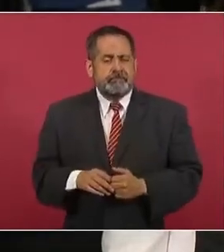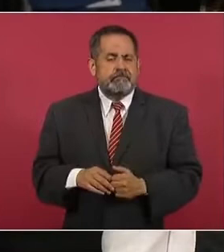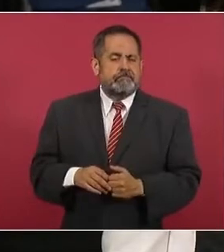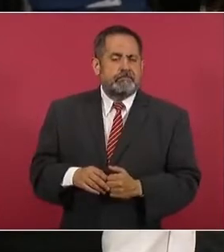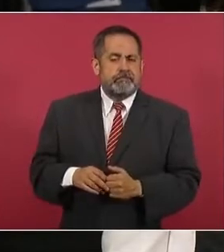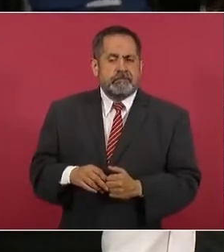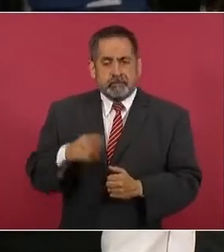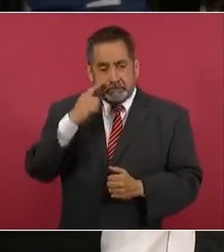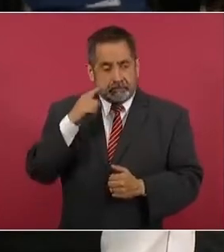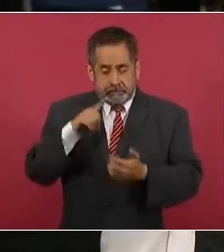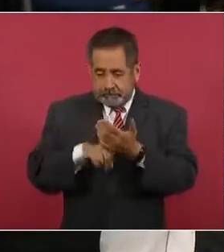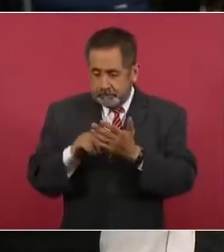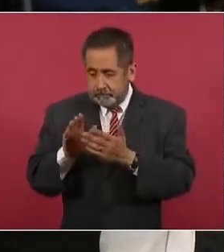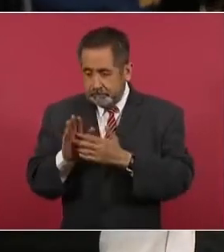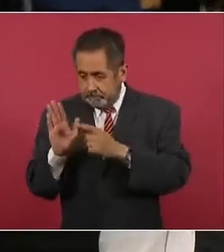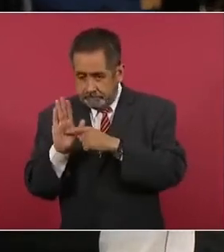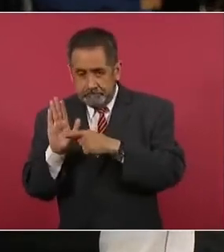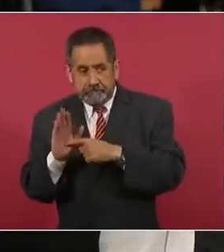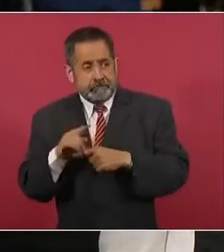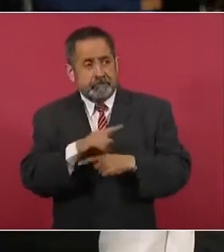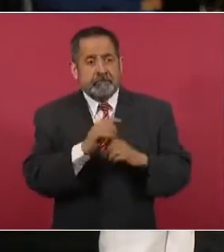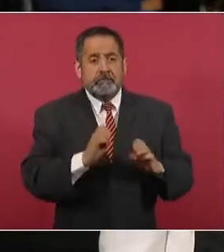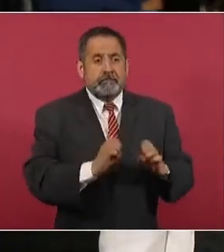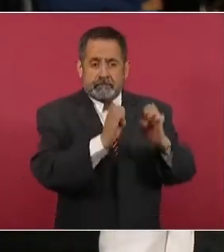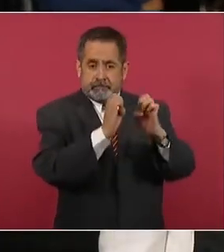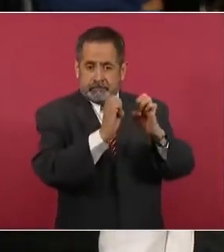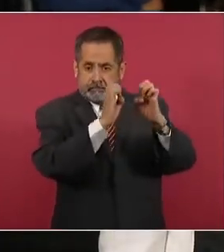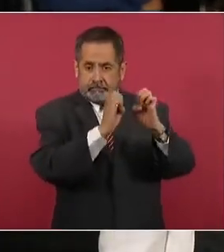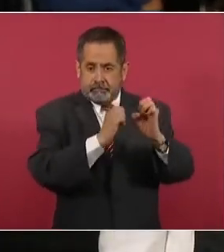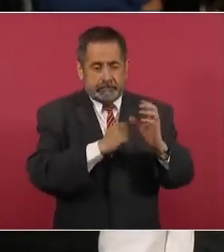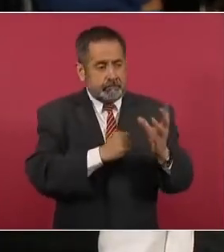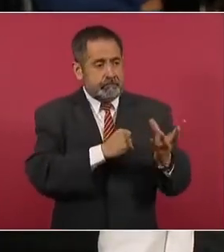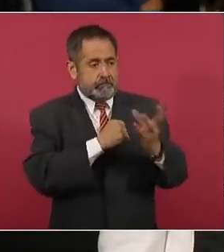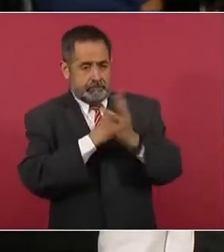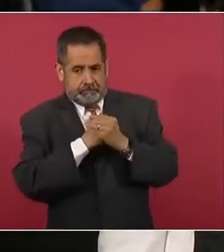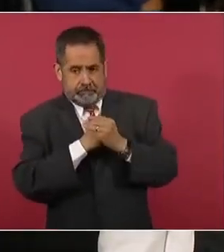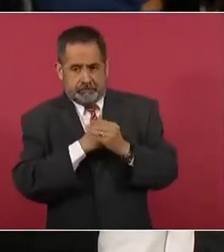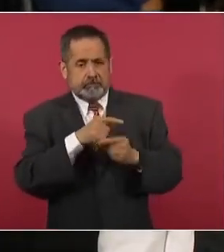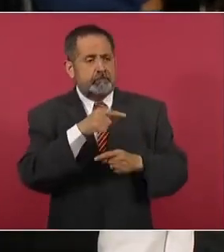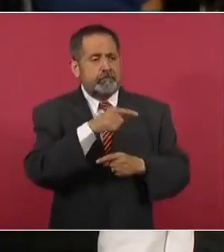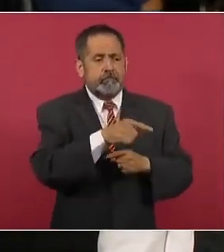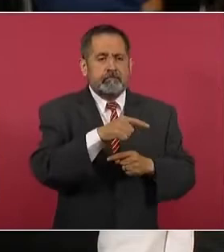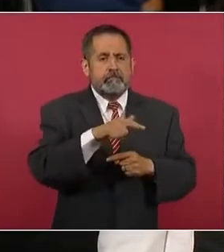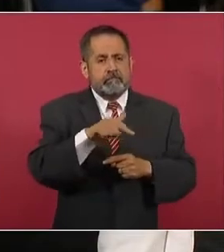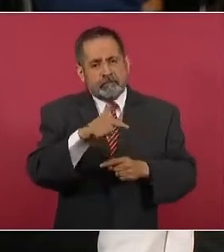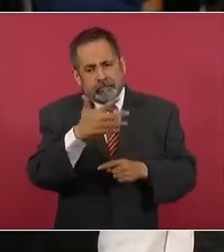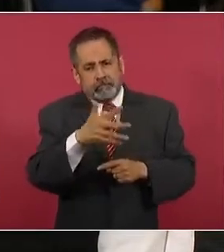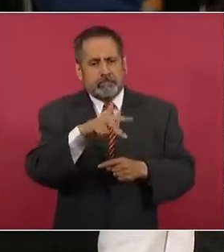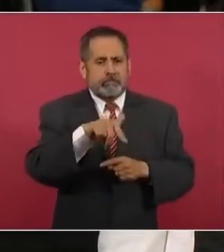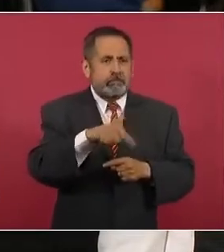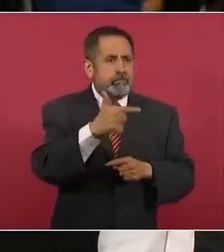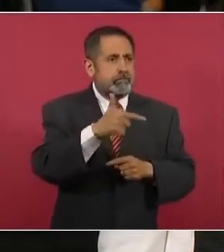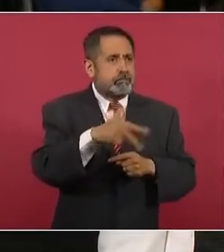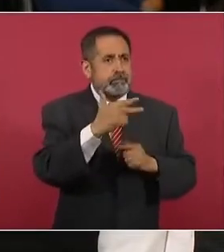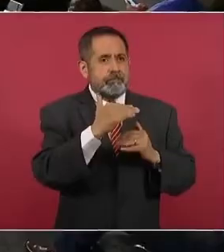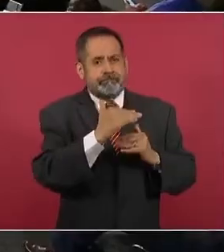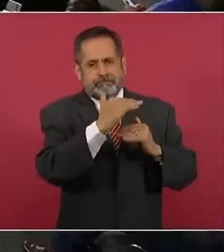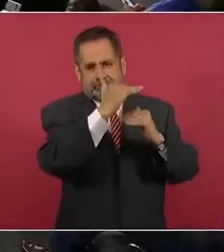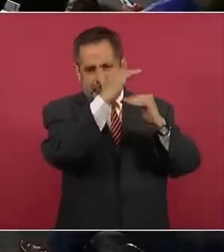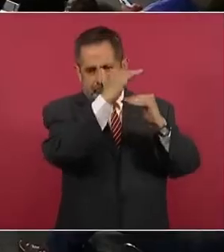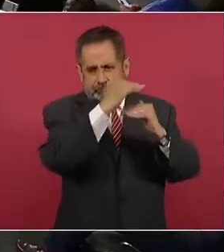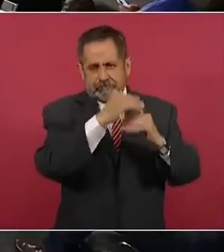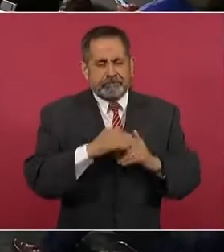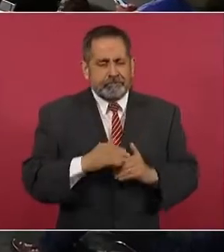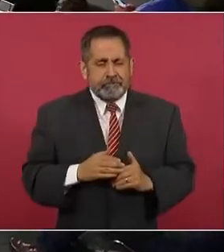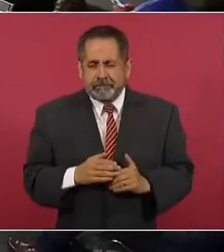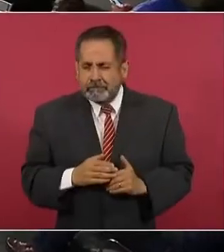están aquí edificios que piden autorizaciones para 10, 12 o 13 pisos, pero en la realidad,